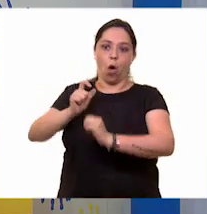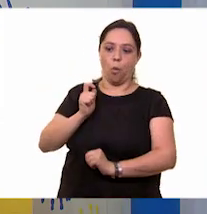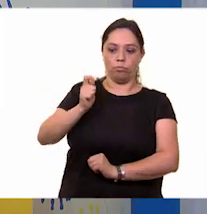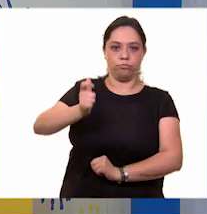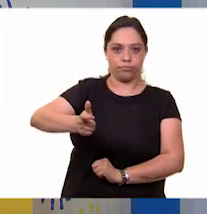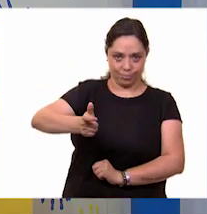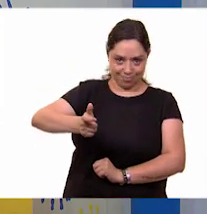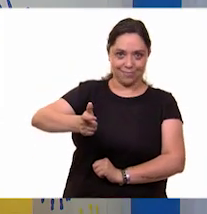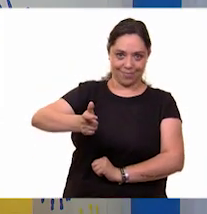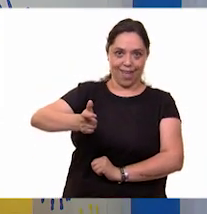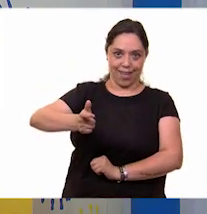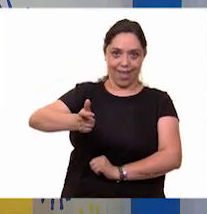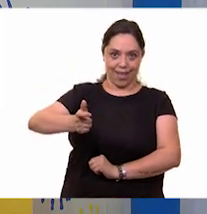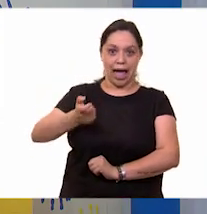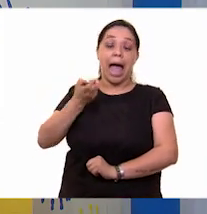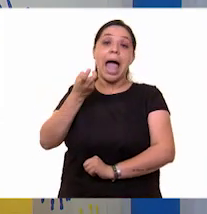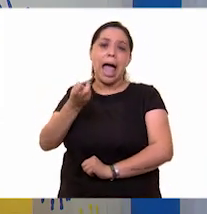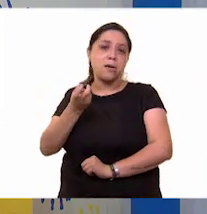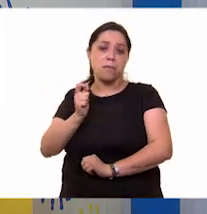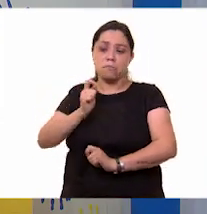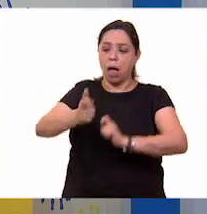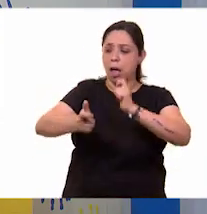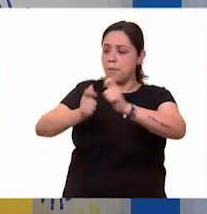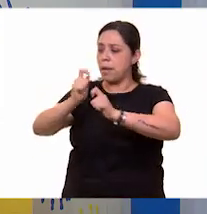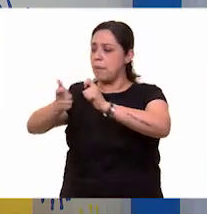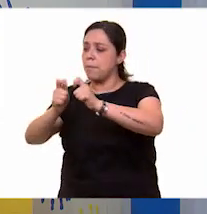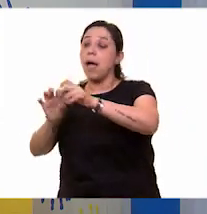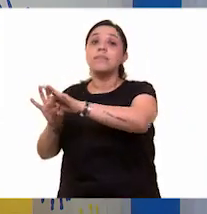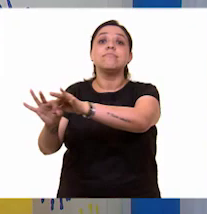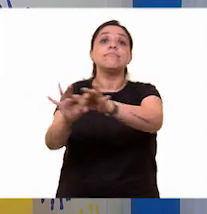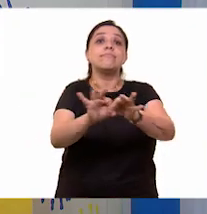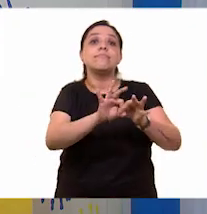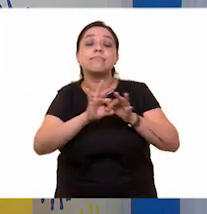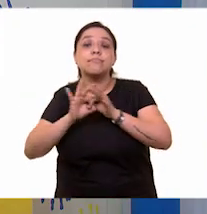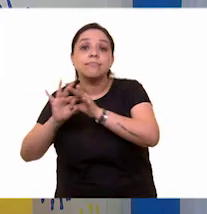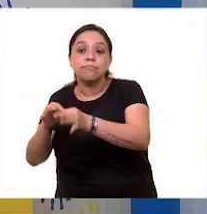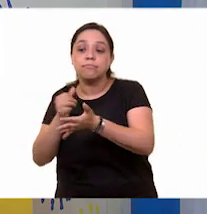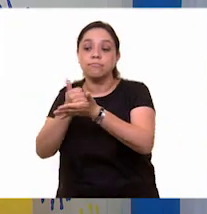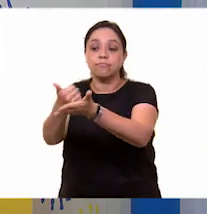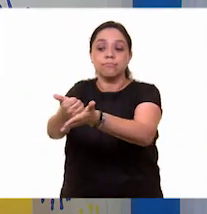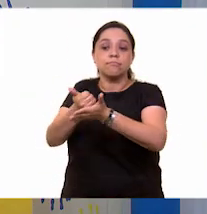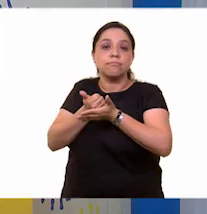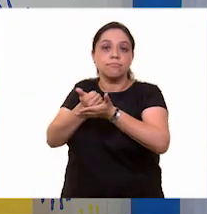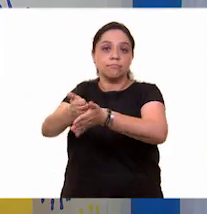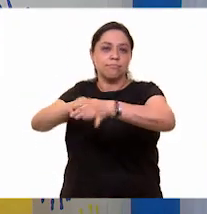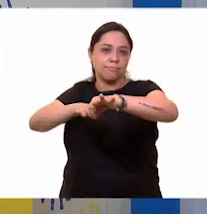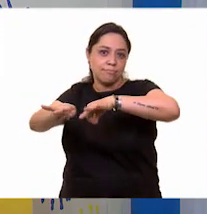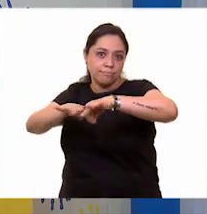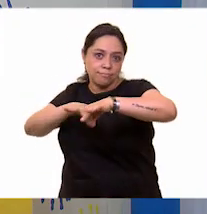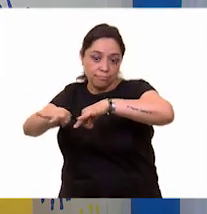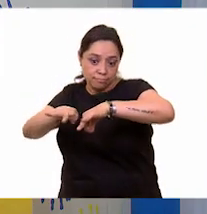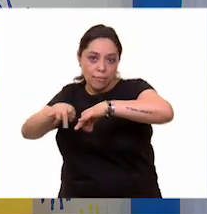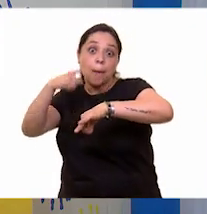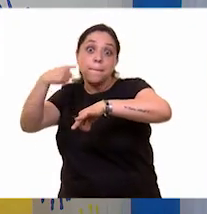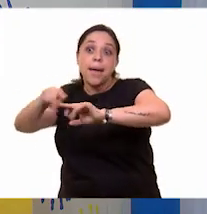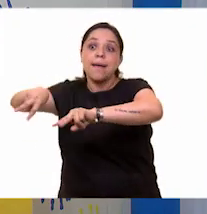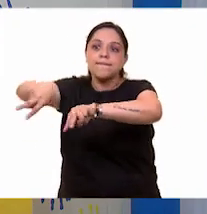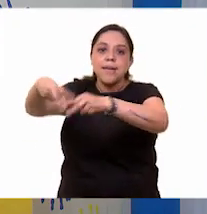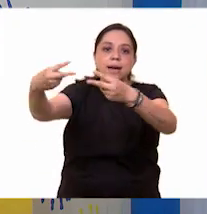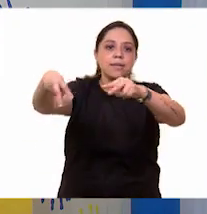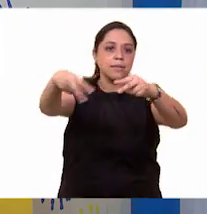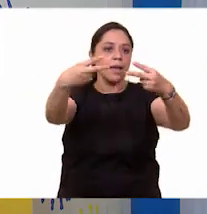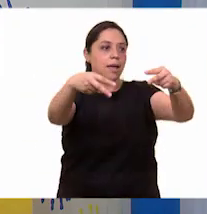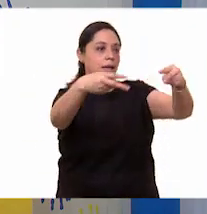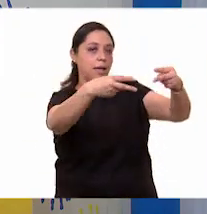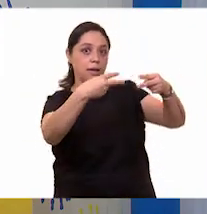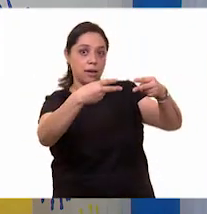hacen esta unión con trabajo colaborativo, en donde pues tratan de vender estos productos. Y al